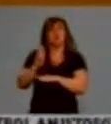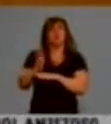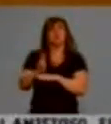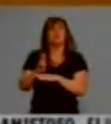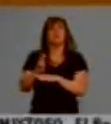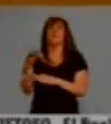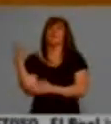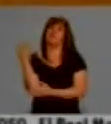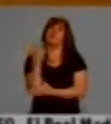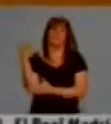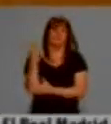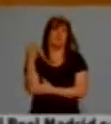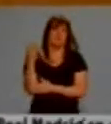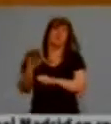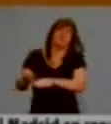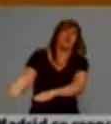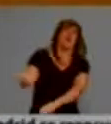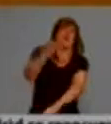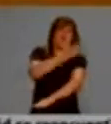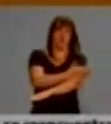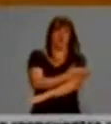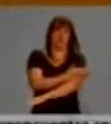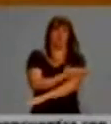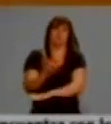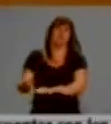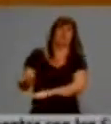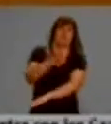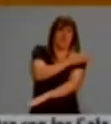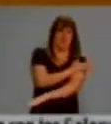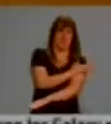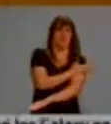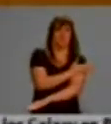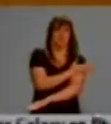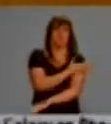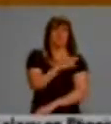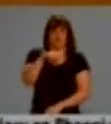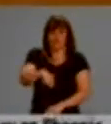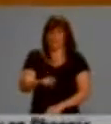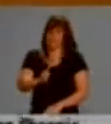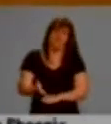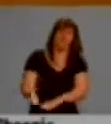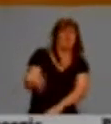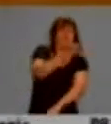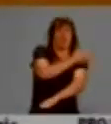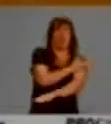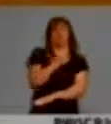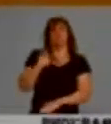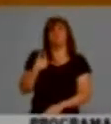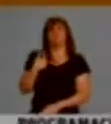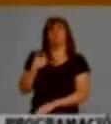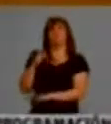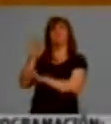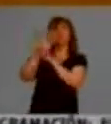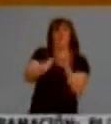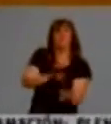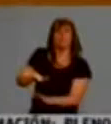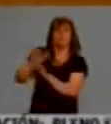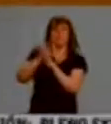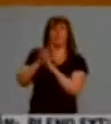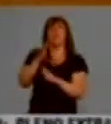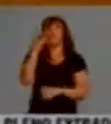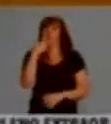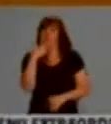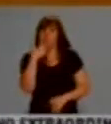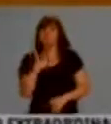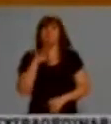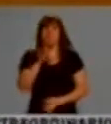ya mucho antes, con mucha anterioridad al día de hoy, convencer, conocer